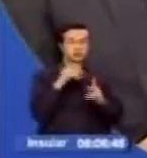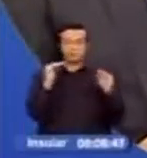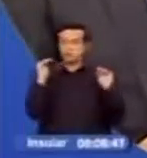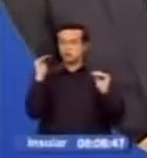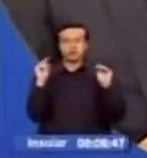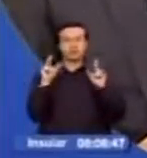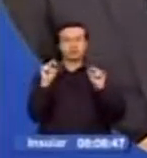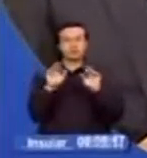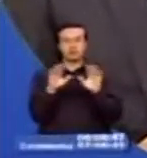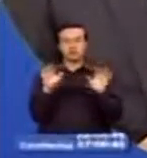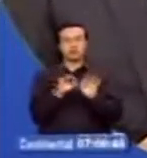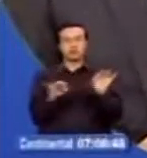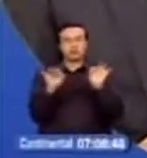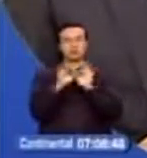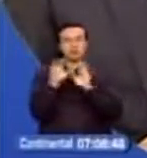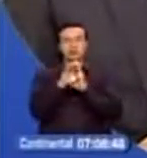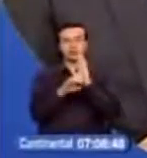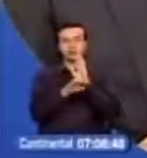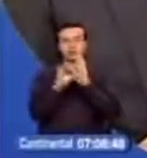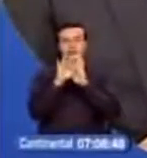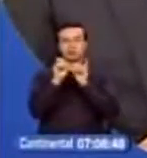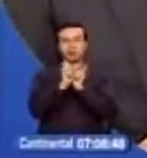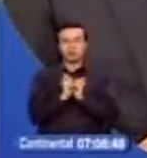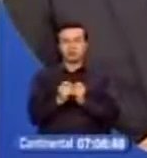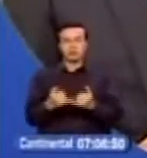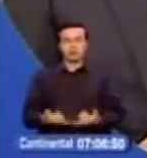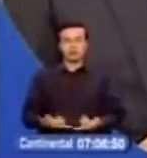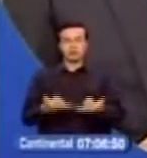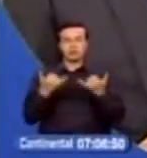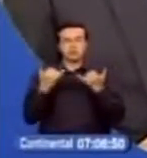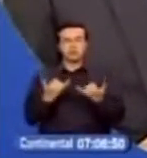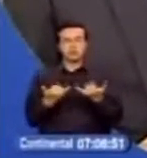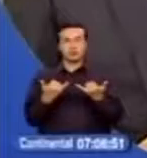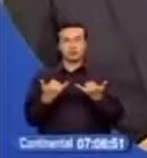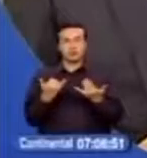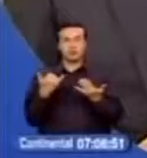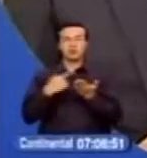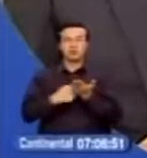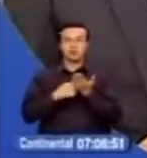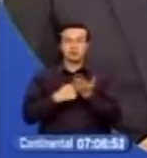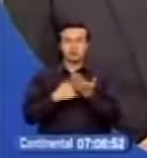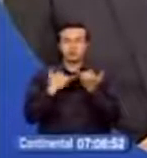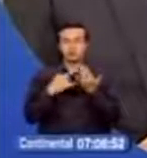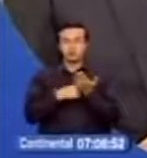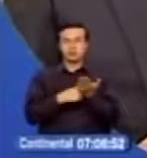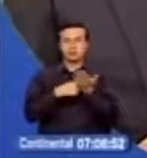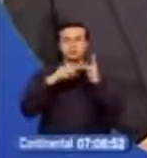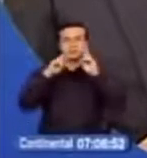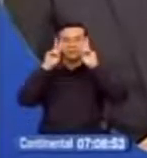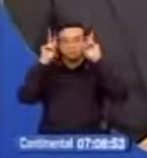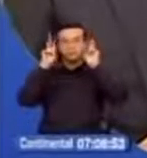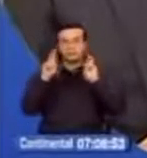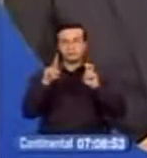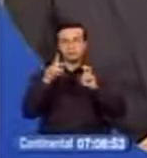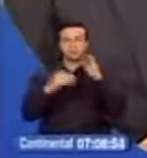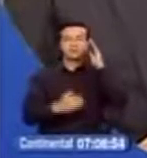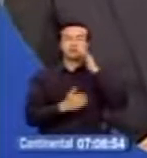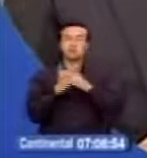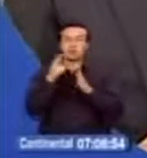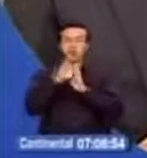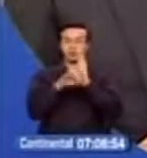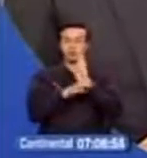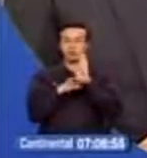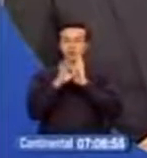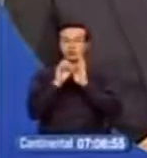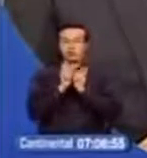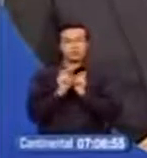la tesis. Estas enmiendas constitucionales, justamente hoy día nos vamos a reunir para tratar sobre estas nuevas enmiendas